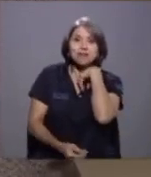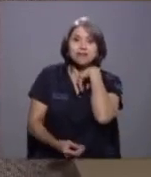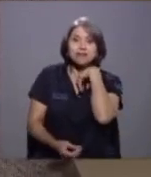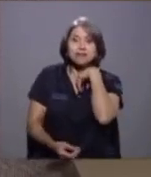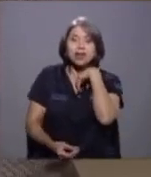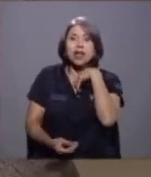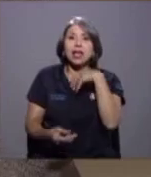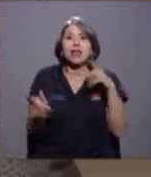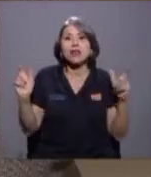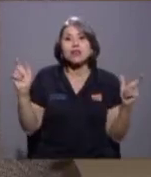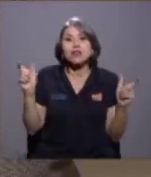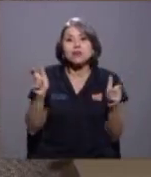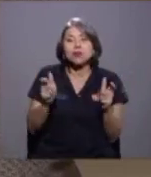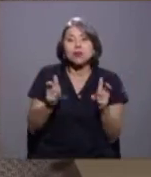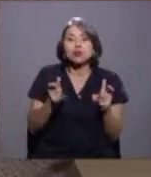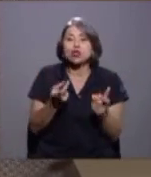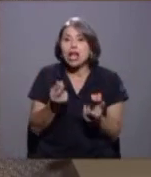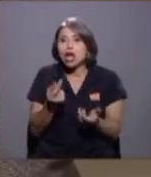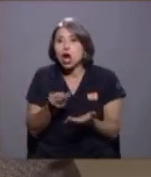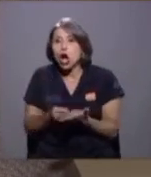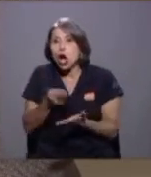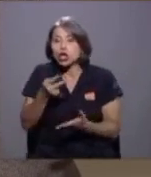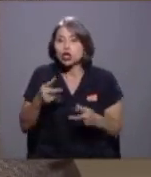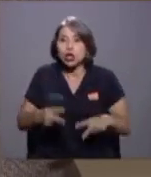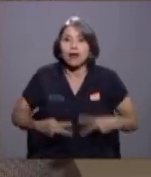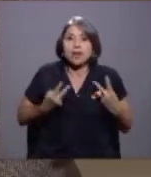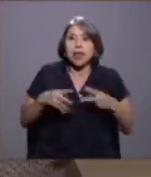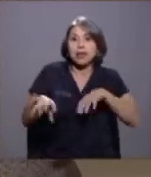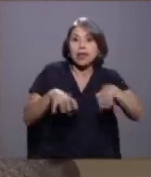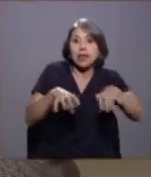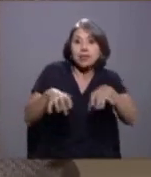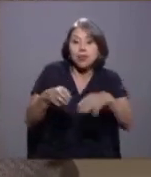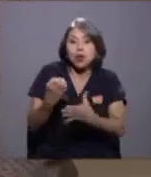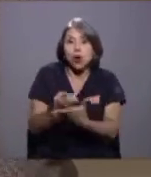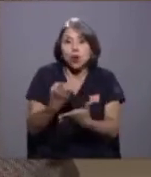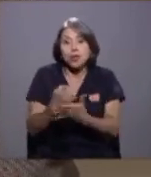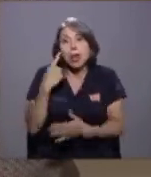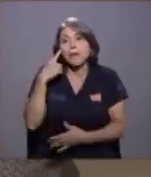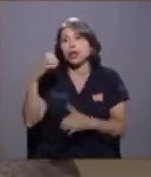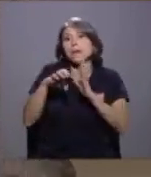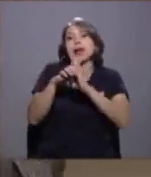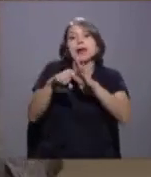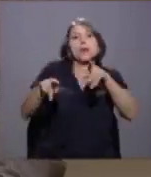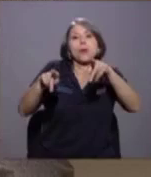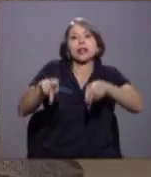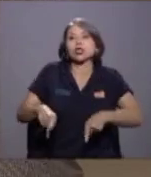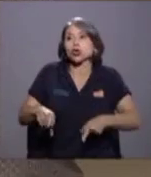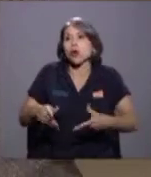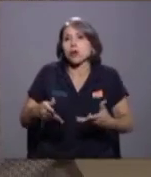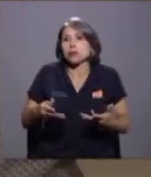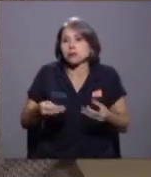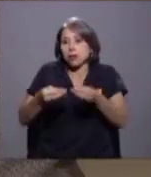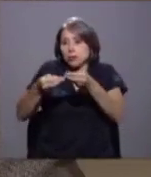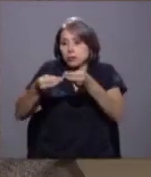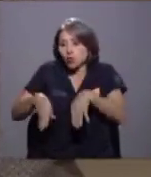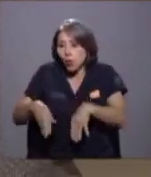disminuimos el costo de la vida, dinamizamos la economía porque una persona que de pronto le sobra un 20% de su ingreso, sobre